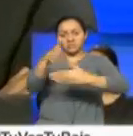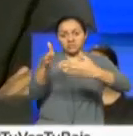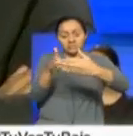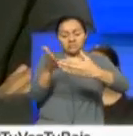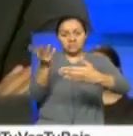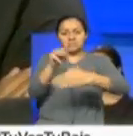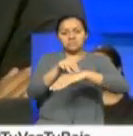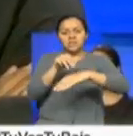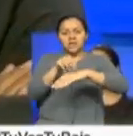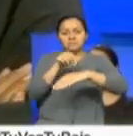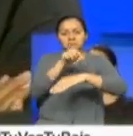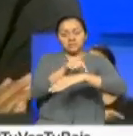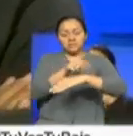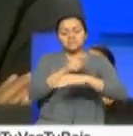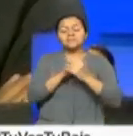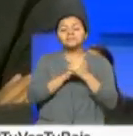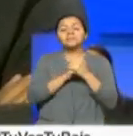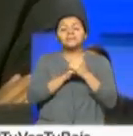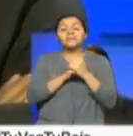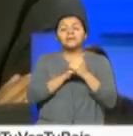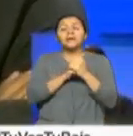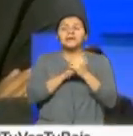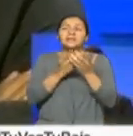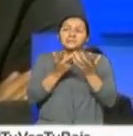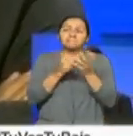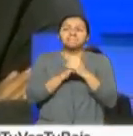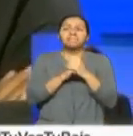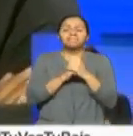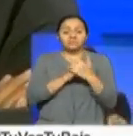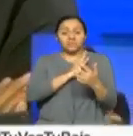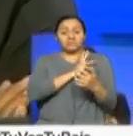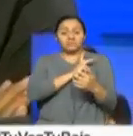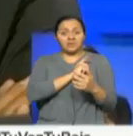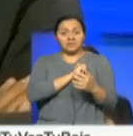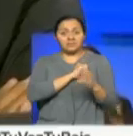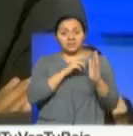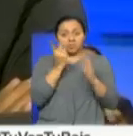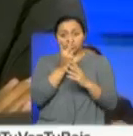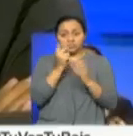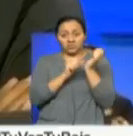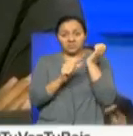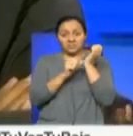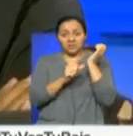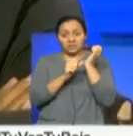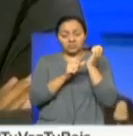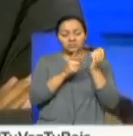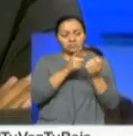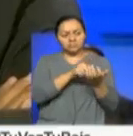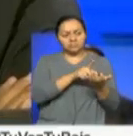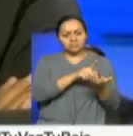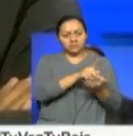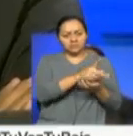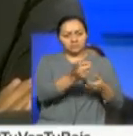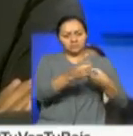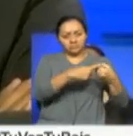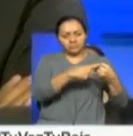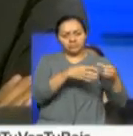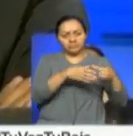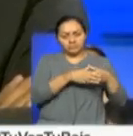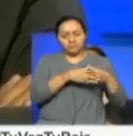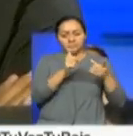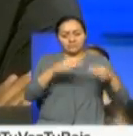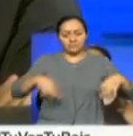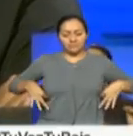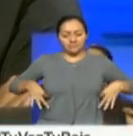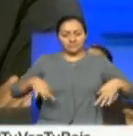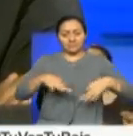Pareja, auspiciado por los Isaías. ¿Usted cree que es fácil contratar un tipo este como Harper con el polígrafo, hacer